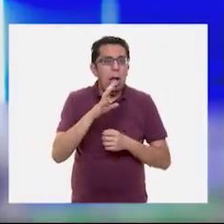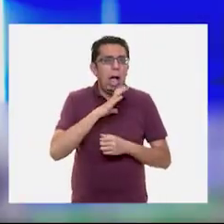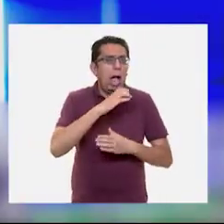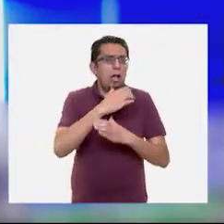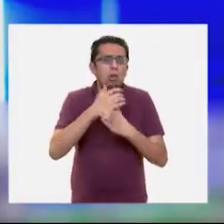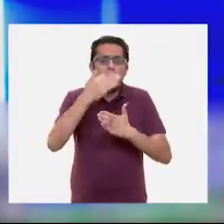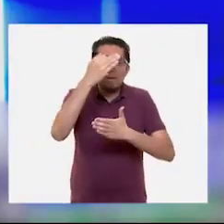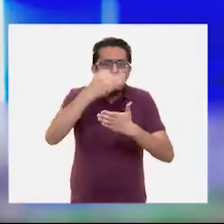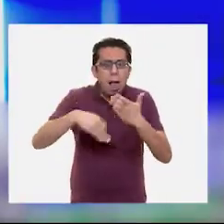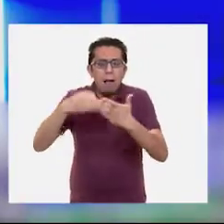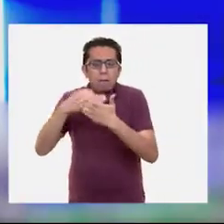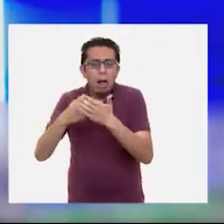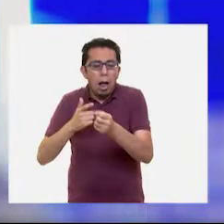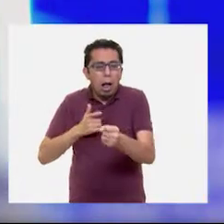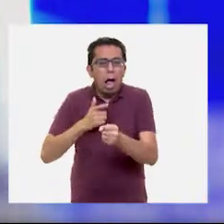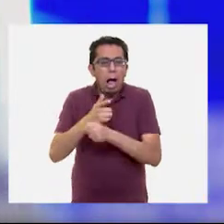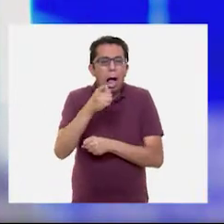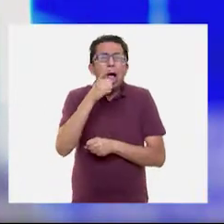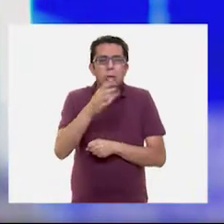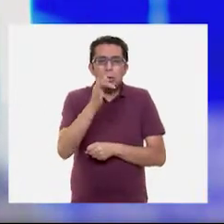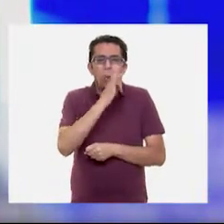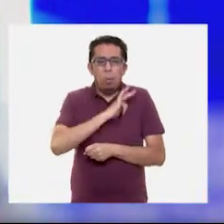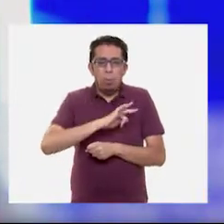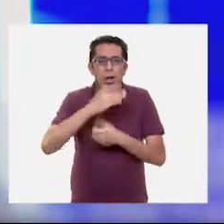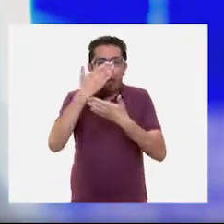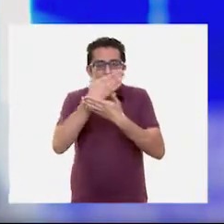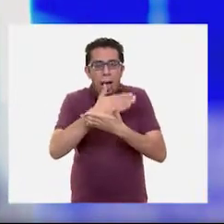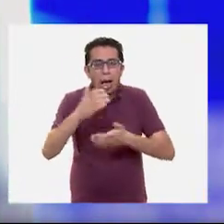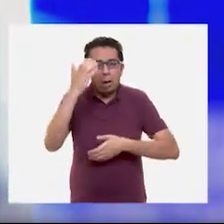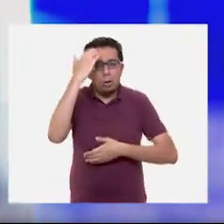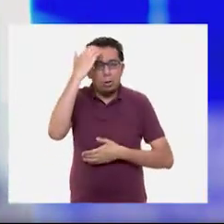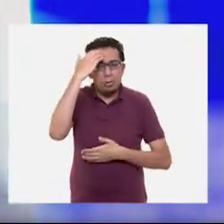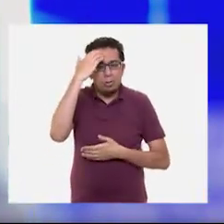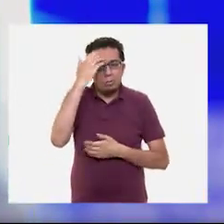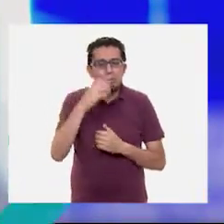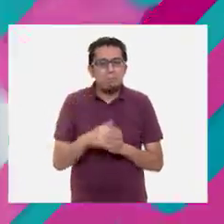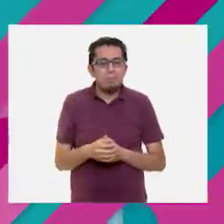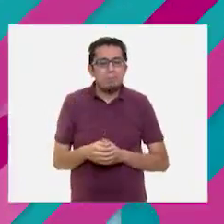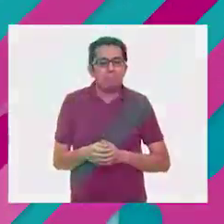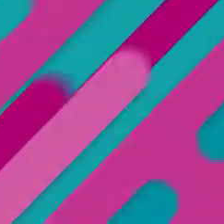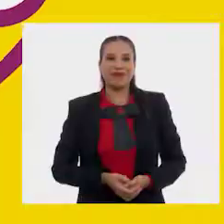más cosas por descubrir y tú puedes ser la llave de ese conocimiento.